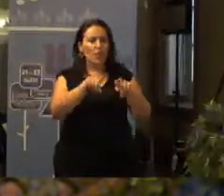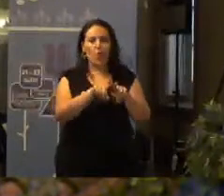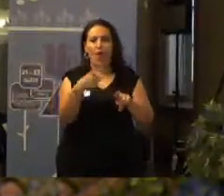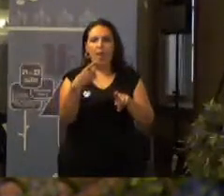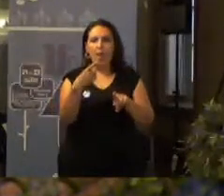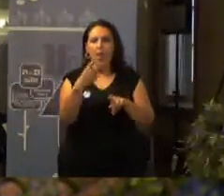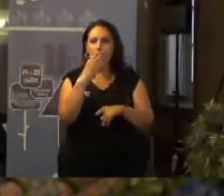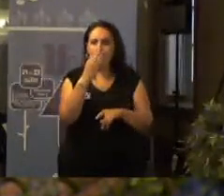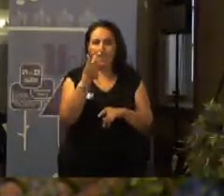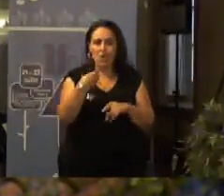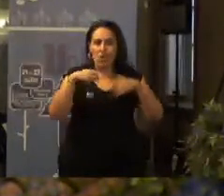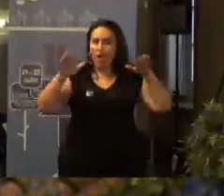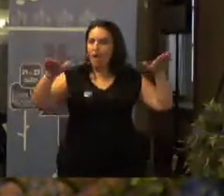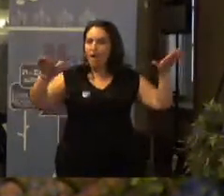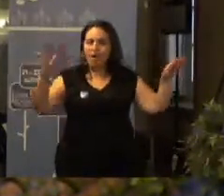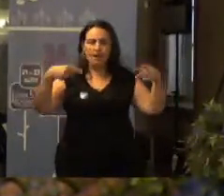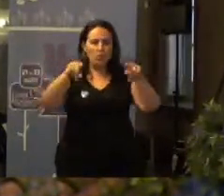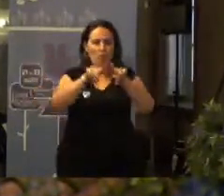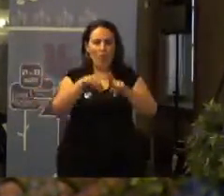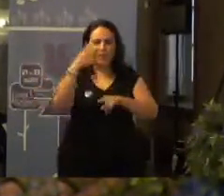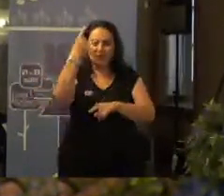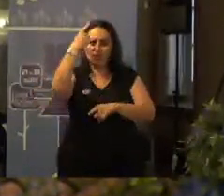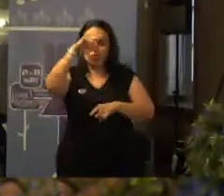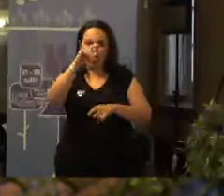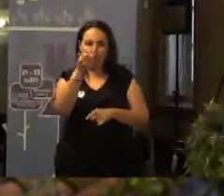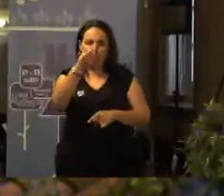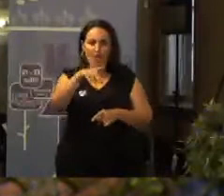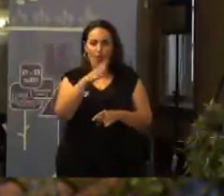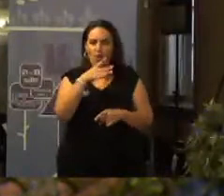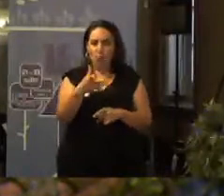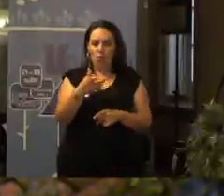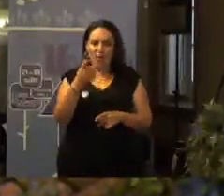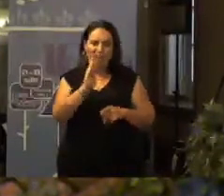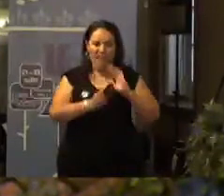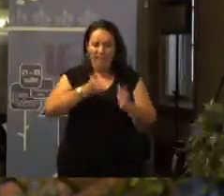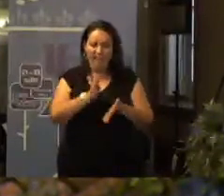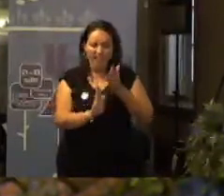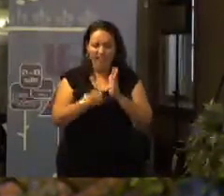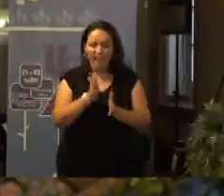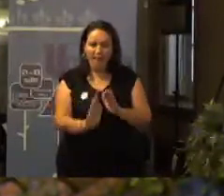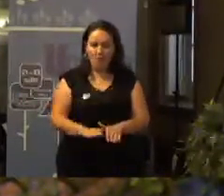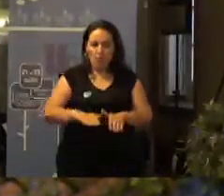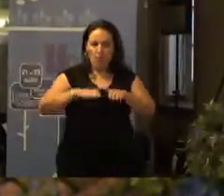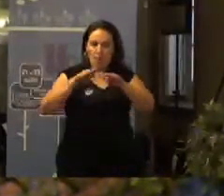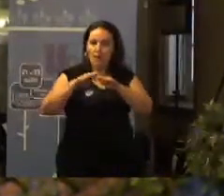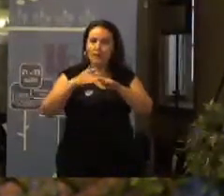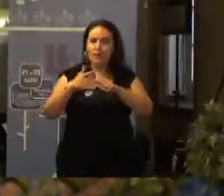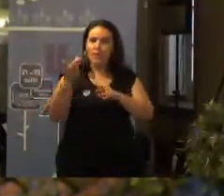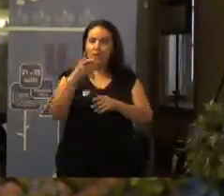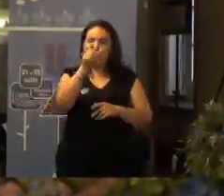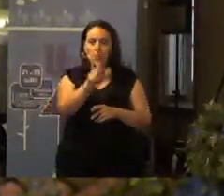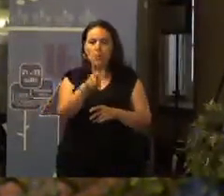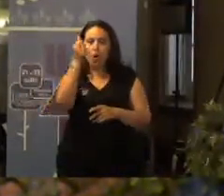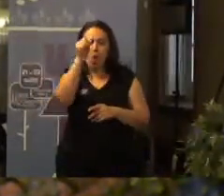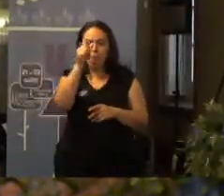vuelo, el sentido del honor del toro de Lidia que crece en el castigo, y la inteligencia de los raros hombres